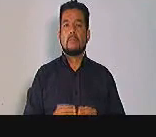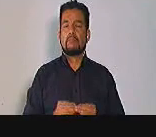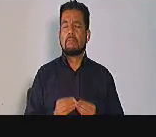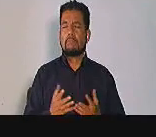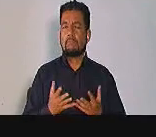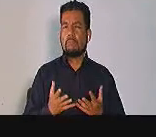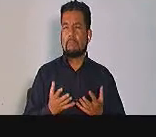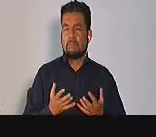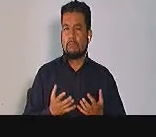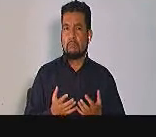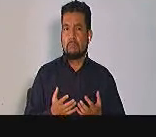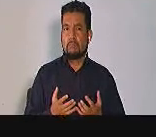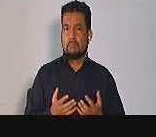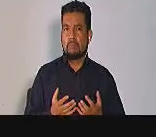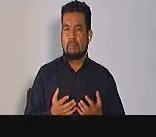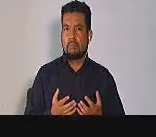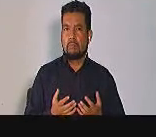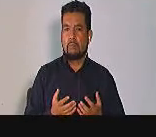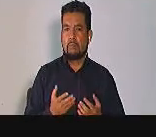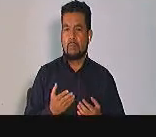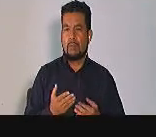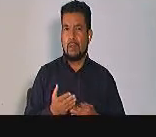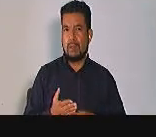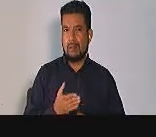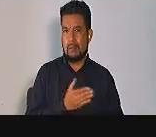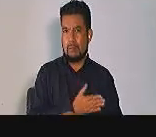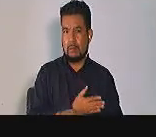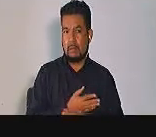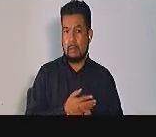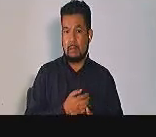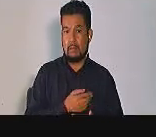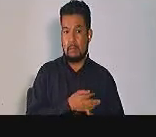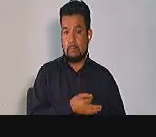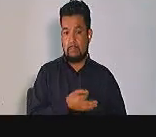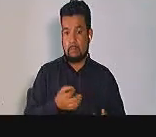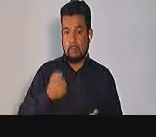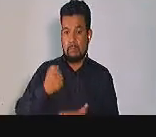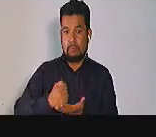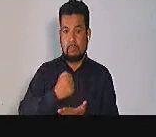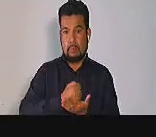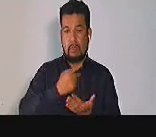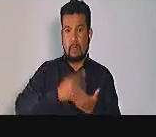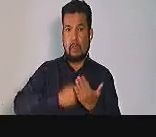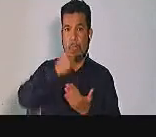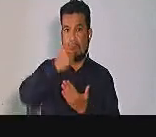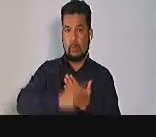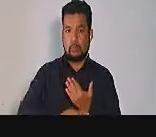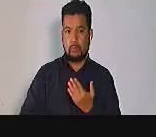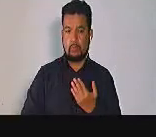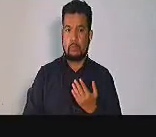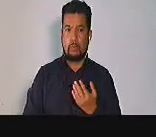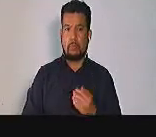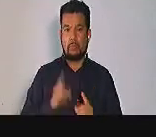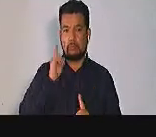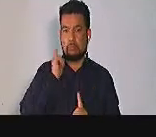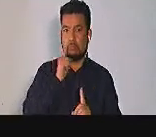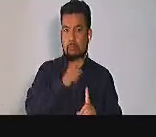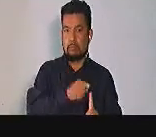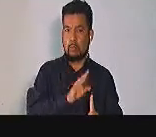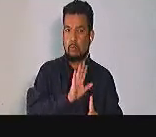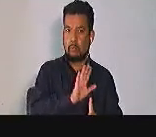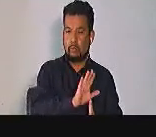Quisiera, pues como ya hay radicados proyectos que van direccionados